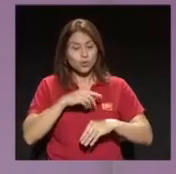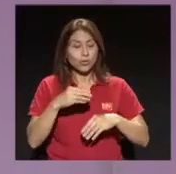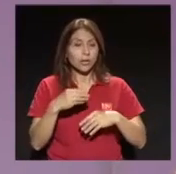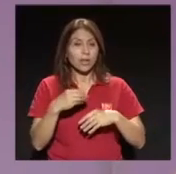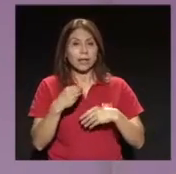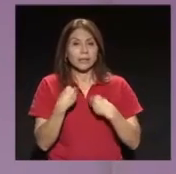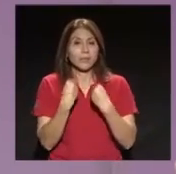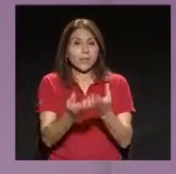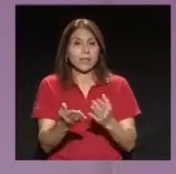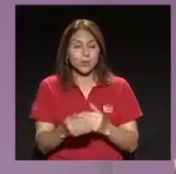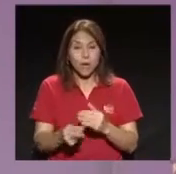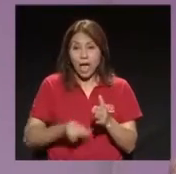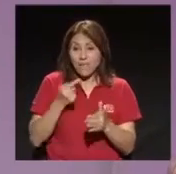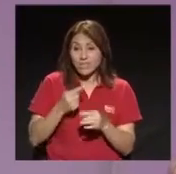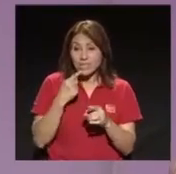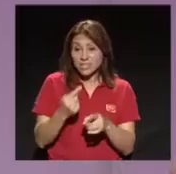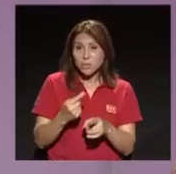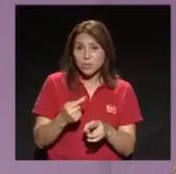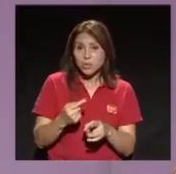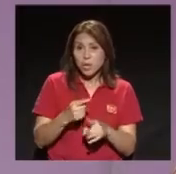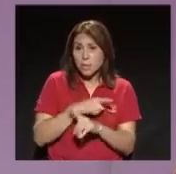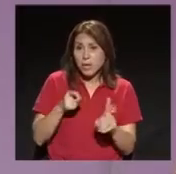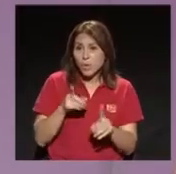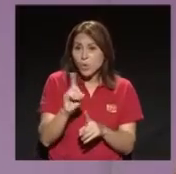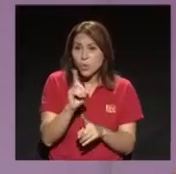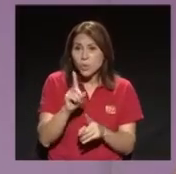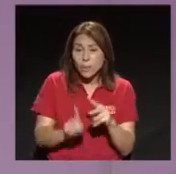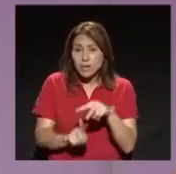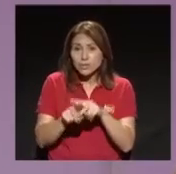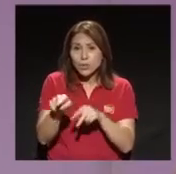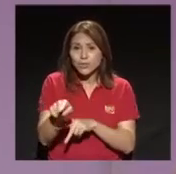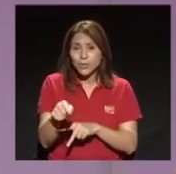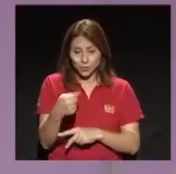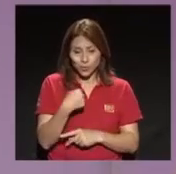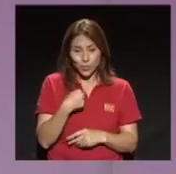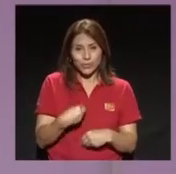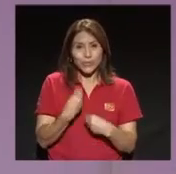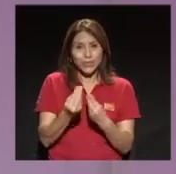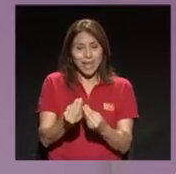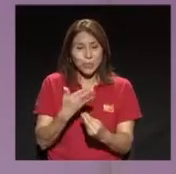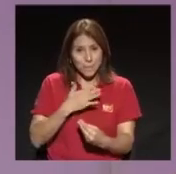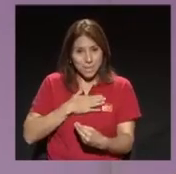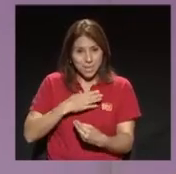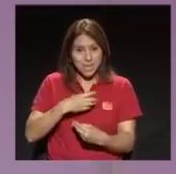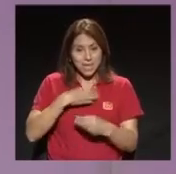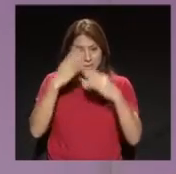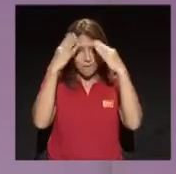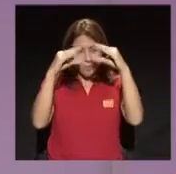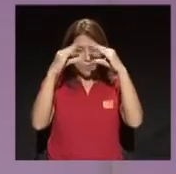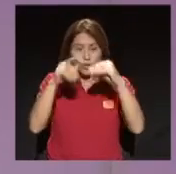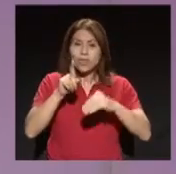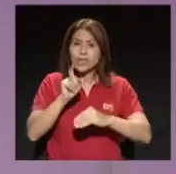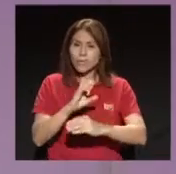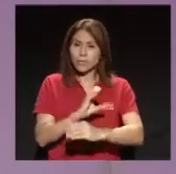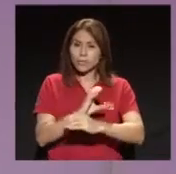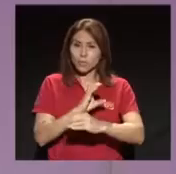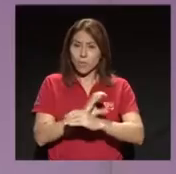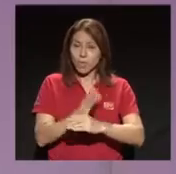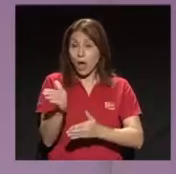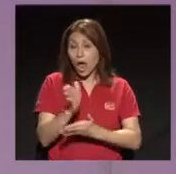decimos, ¿de dónde apareció eso? Yo le estoy dando mi información. Entonces, es muy importante tener cuidado si tengo alguna información